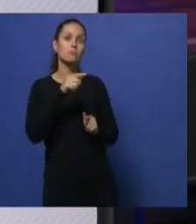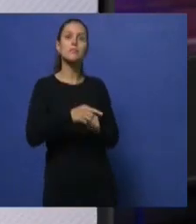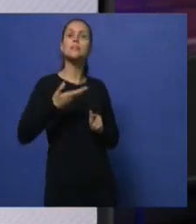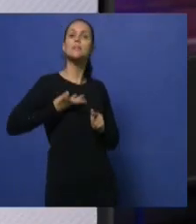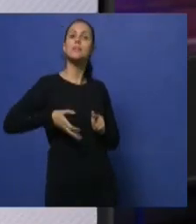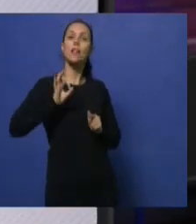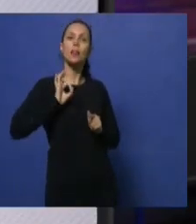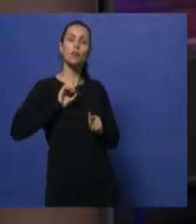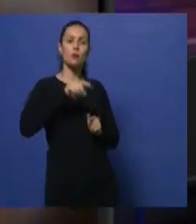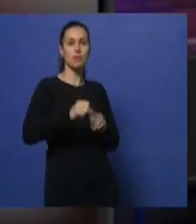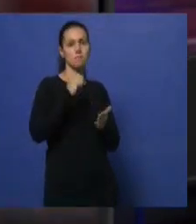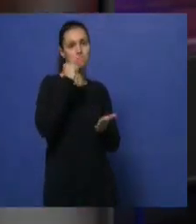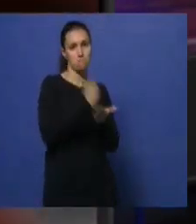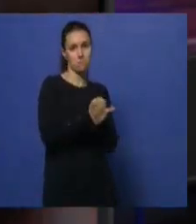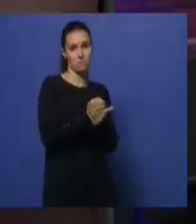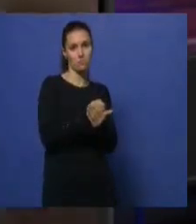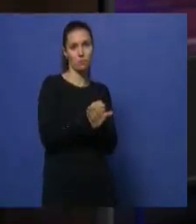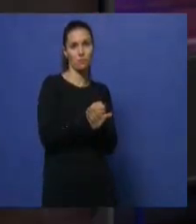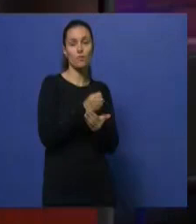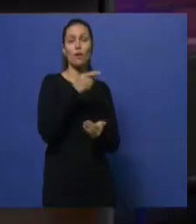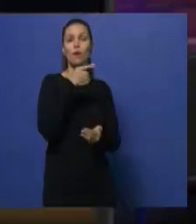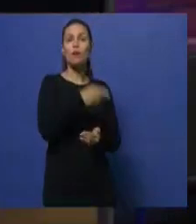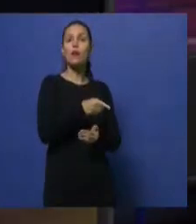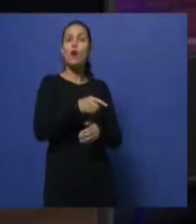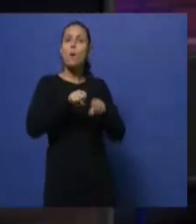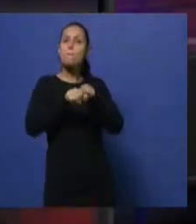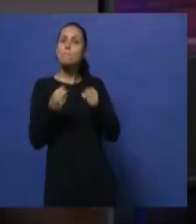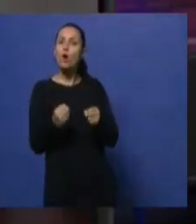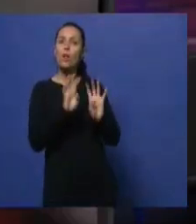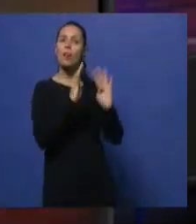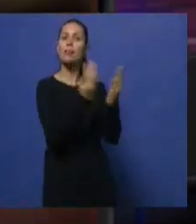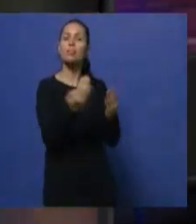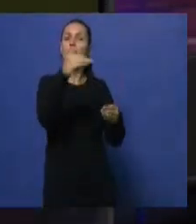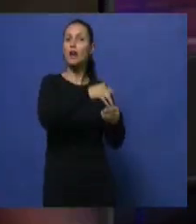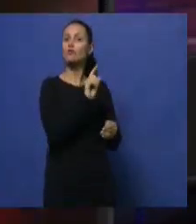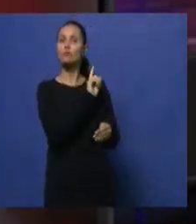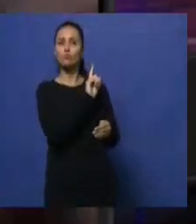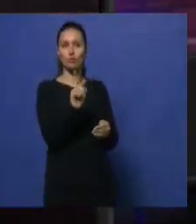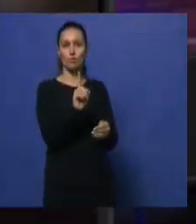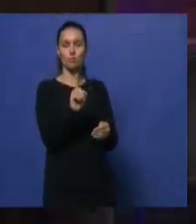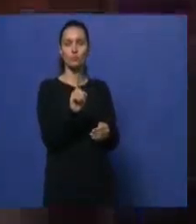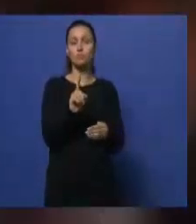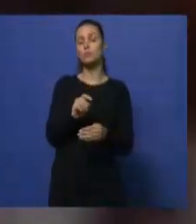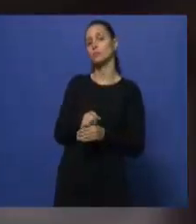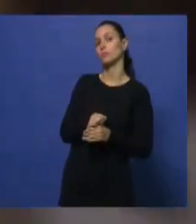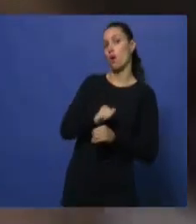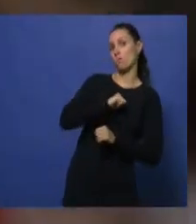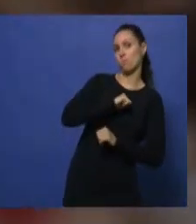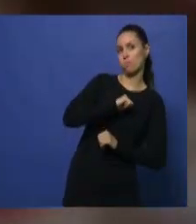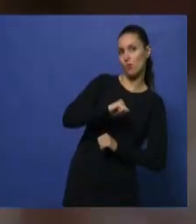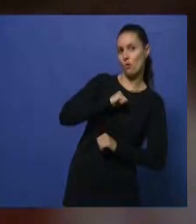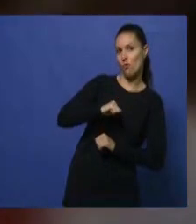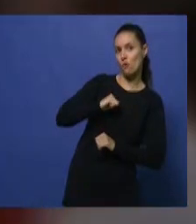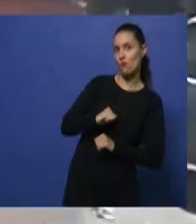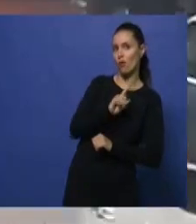más allá que la violencia no se dio dentro del estadio de ganarnos los goles venid a mostra lo que